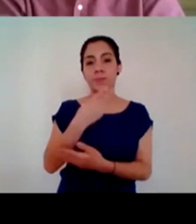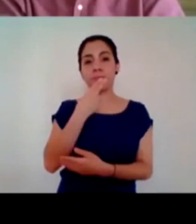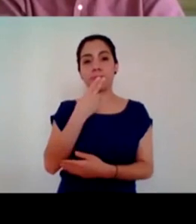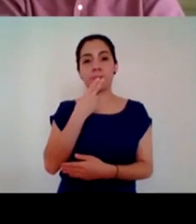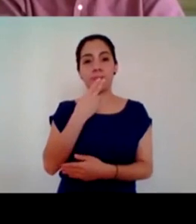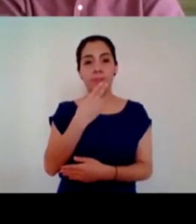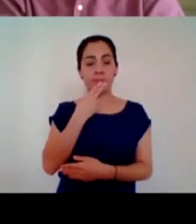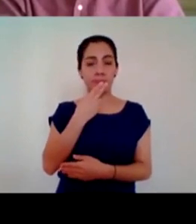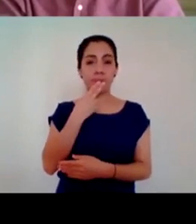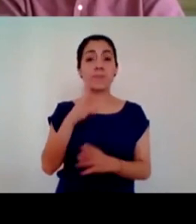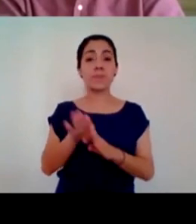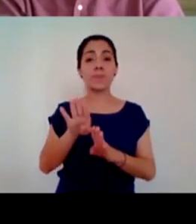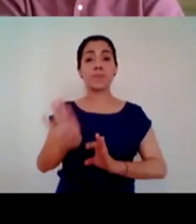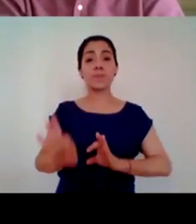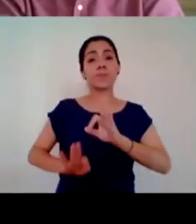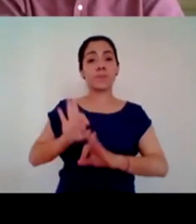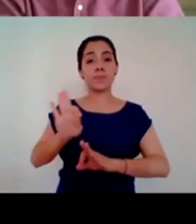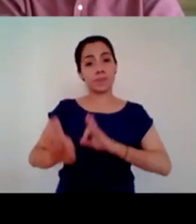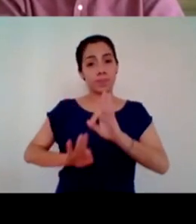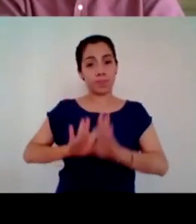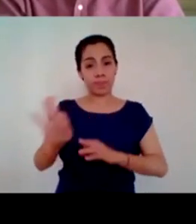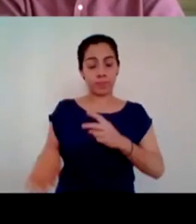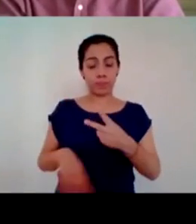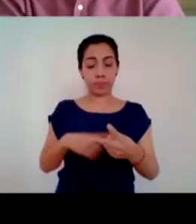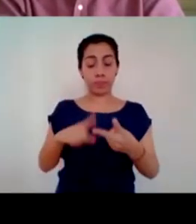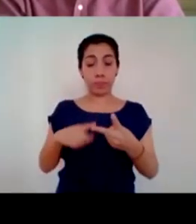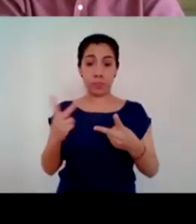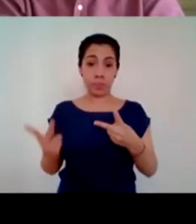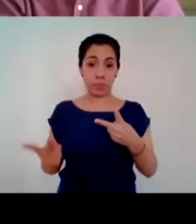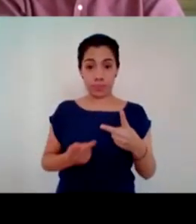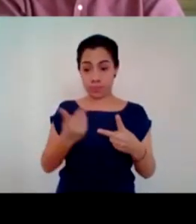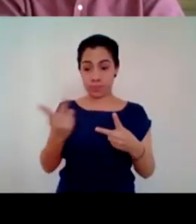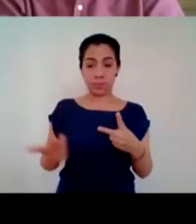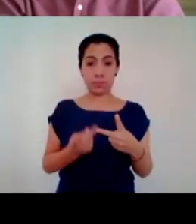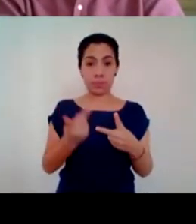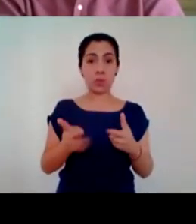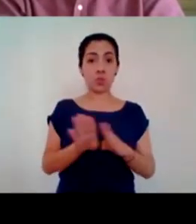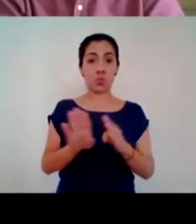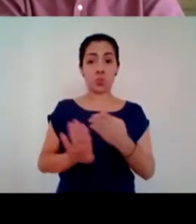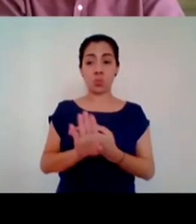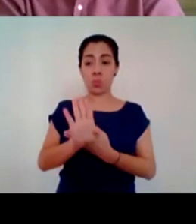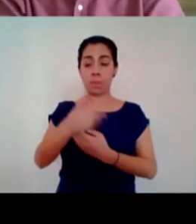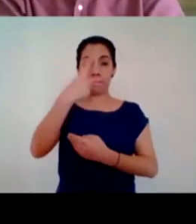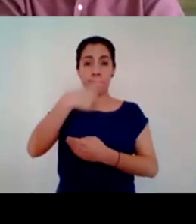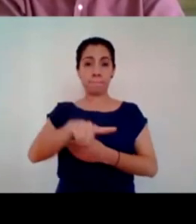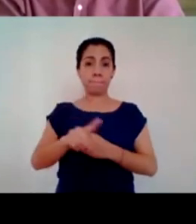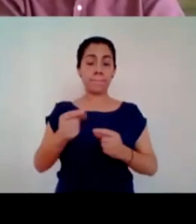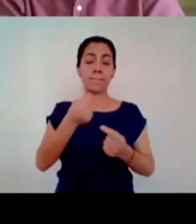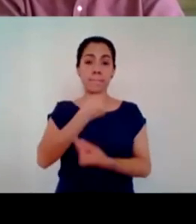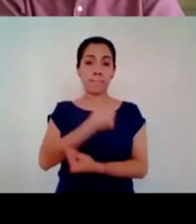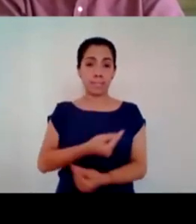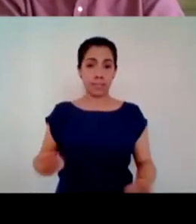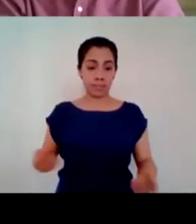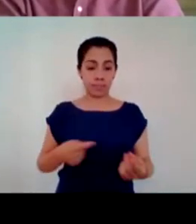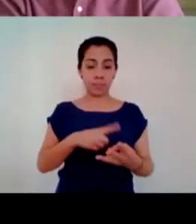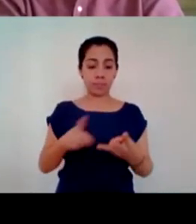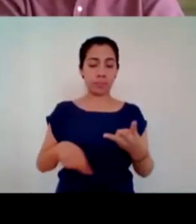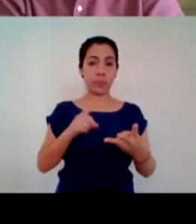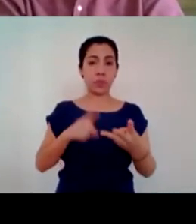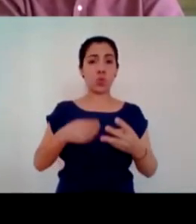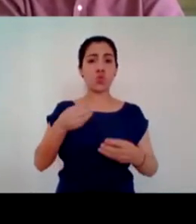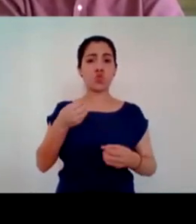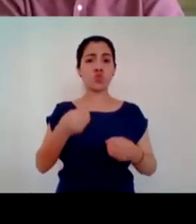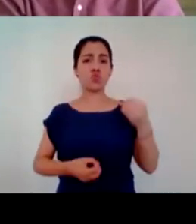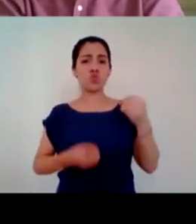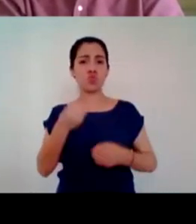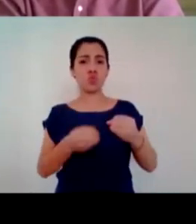También nos preguntan sobre prevención en primera infancia, cómo colaboran los juzgados con el sector salud y el